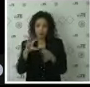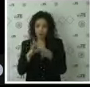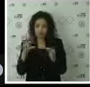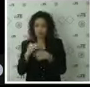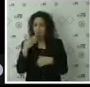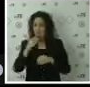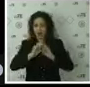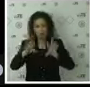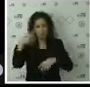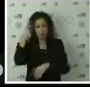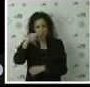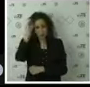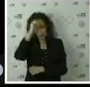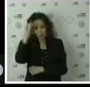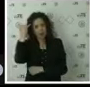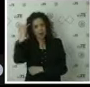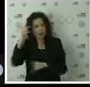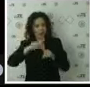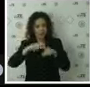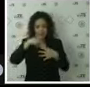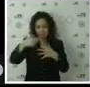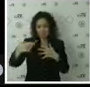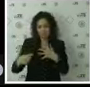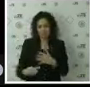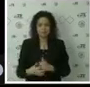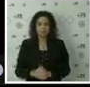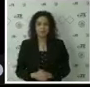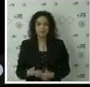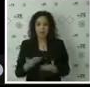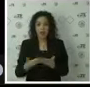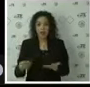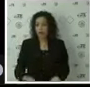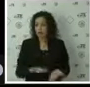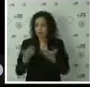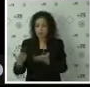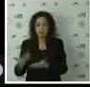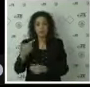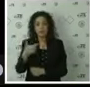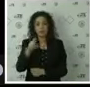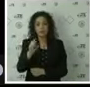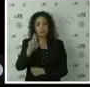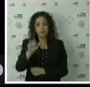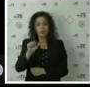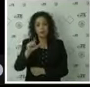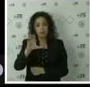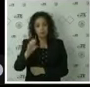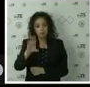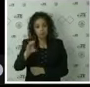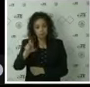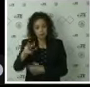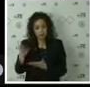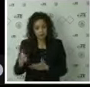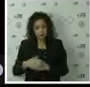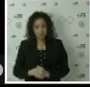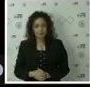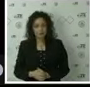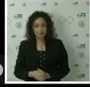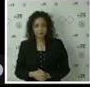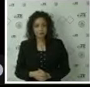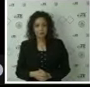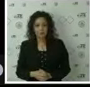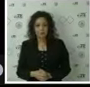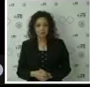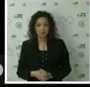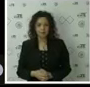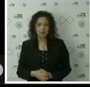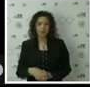ideas. Y bueno, cerraríamos esta ronda con mi querida Gloria Alcocer, que bueno, la pregunta ya está de sobra, me parece, si